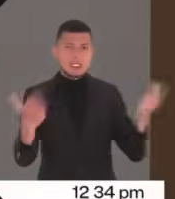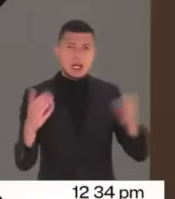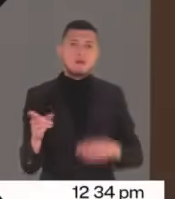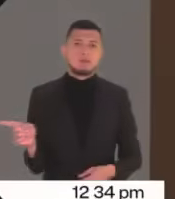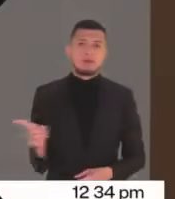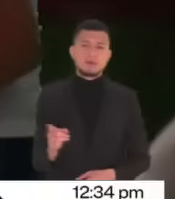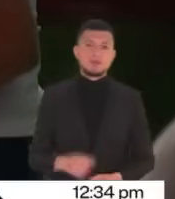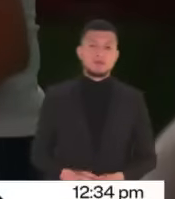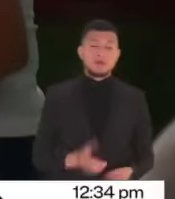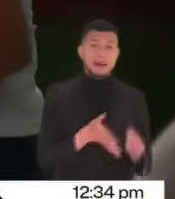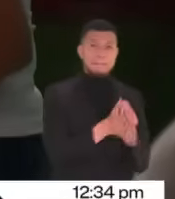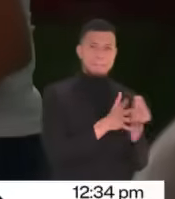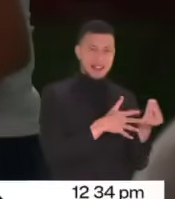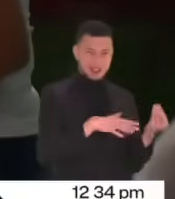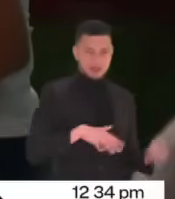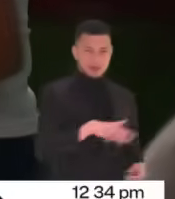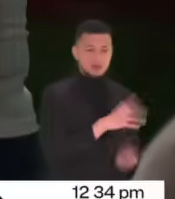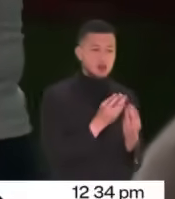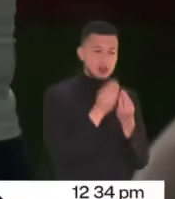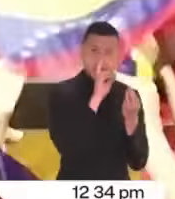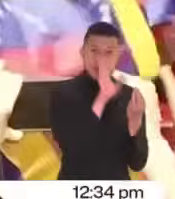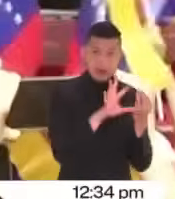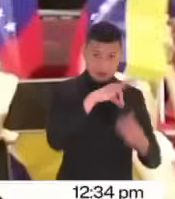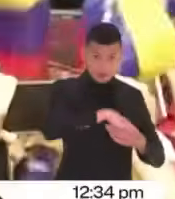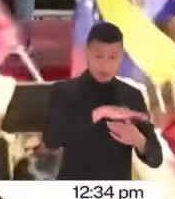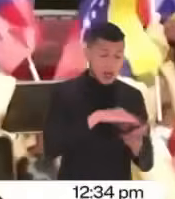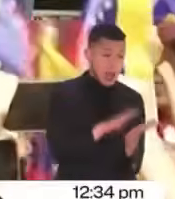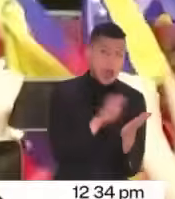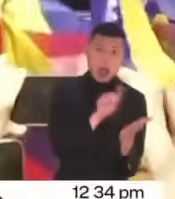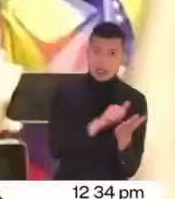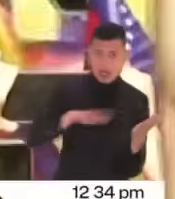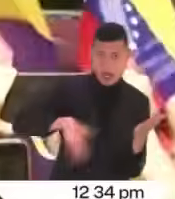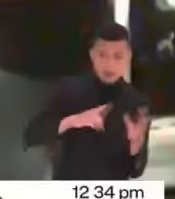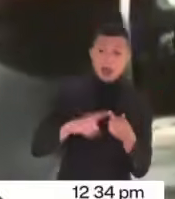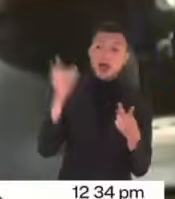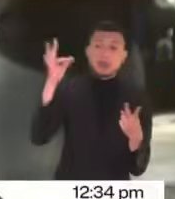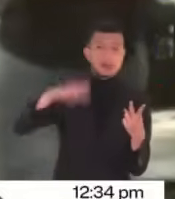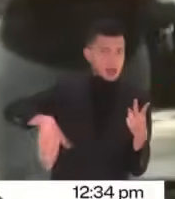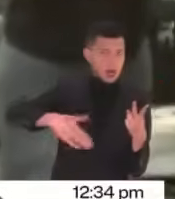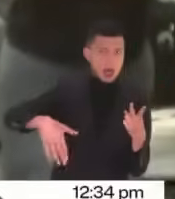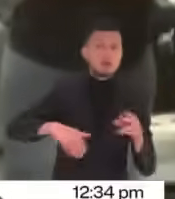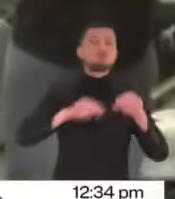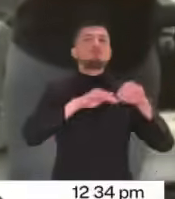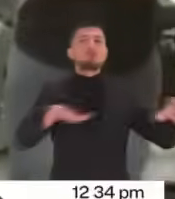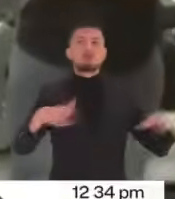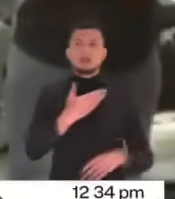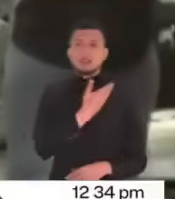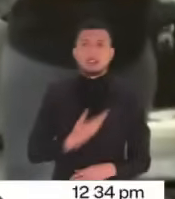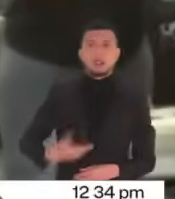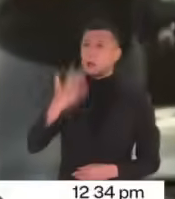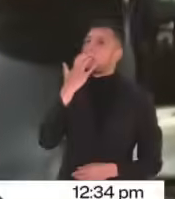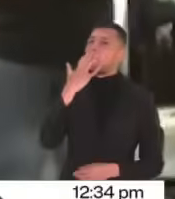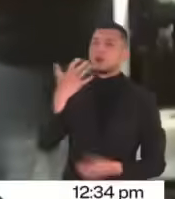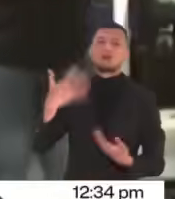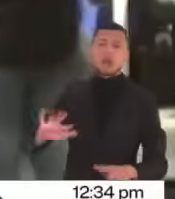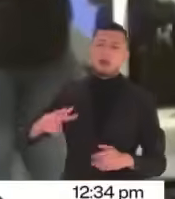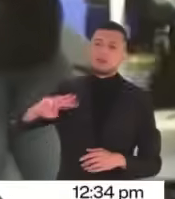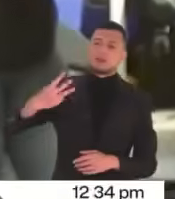local reporta que el Consejo Nacional Electoral, sin actas y sin presencia de testigos, proclamó a Nicolás Maduro para su tercer